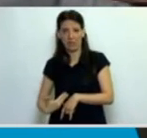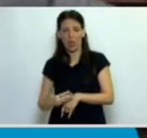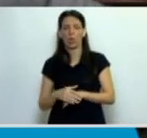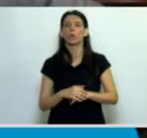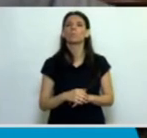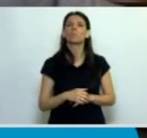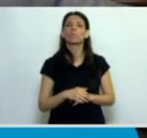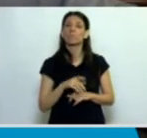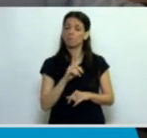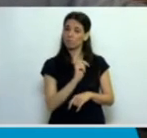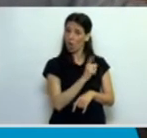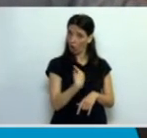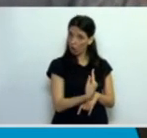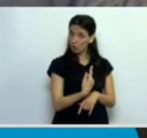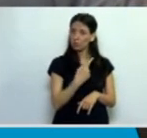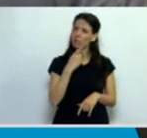Ahora, nosotros preguntamos,